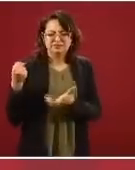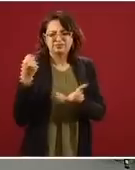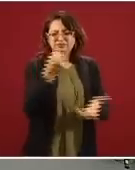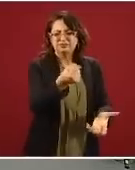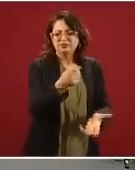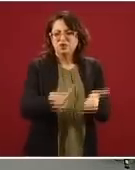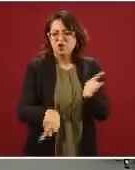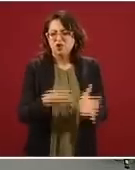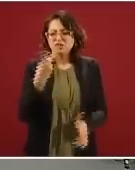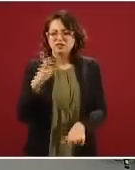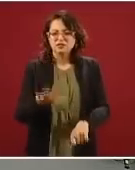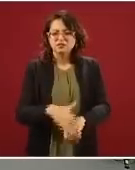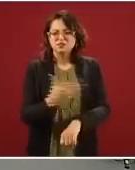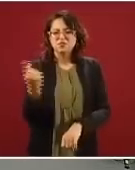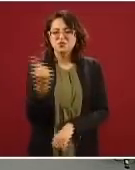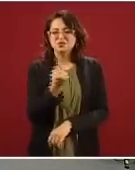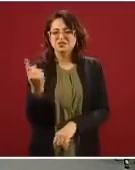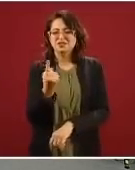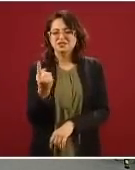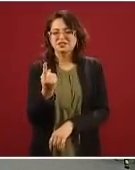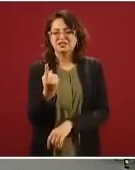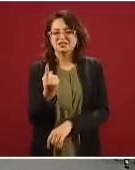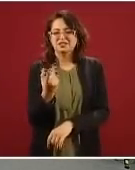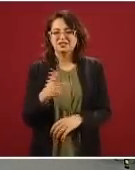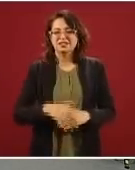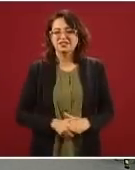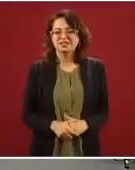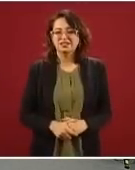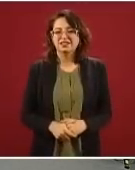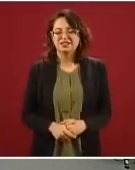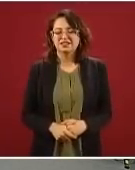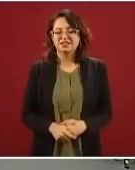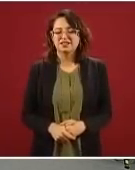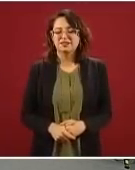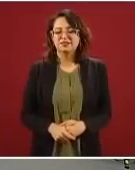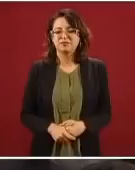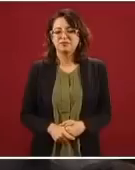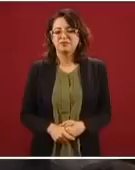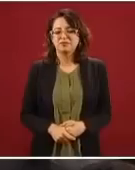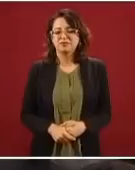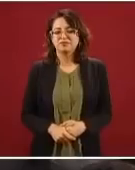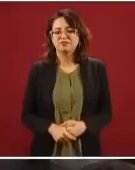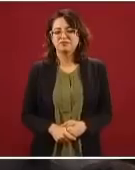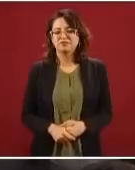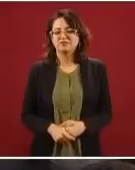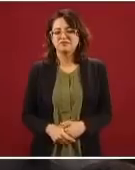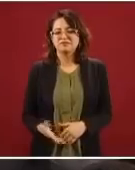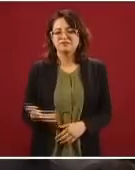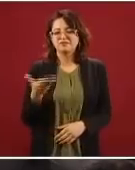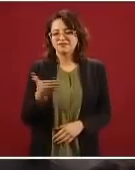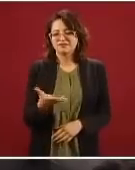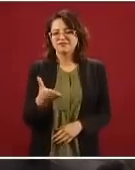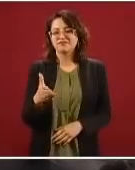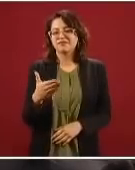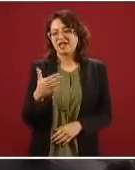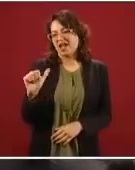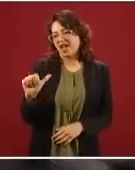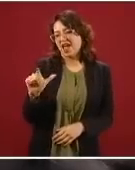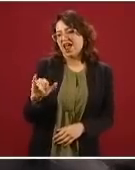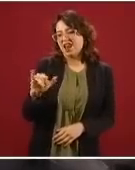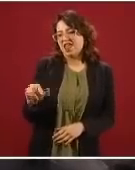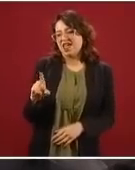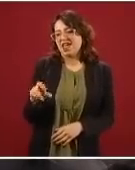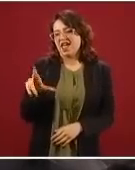porque se separaba esto. Alejandro, que es abogado, lo sabe mejor, y todos